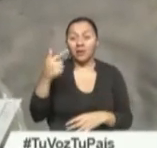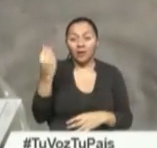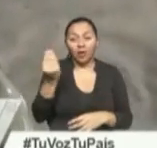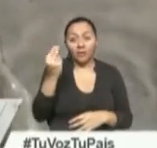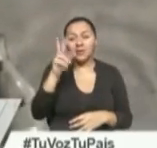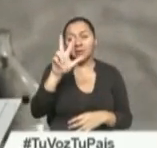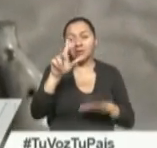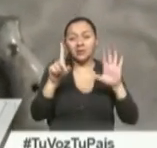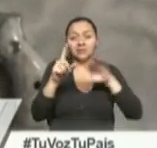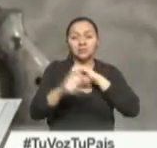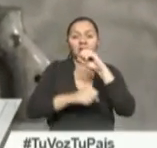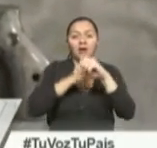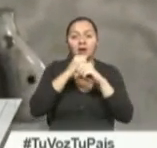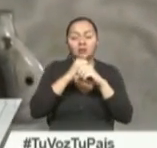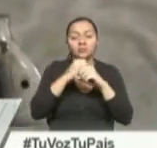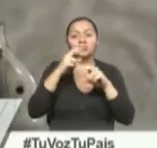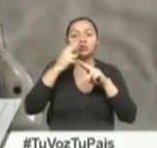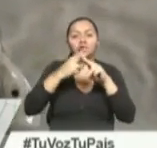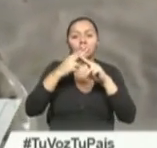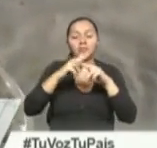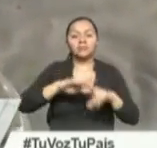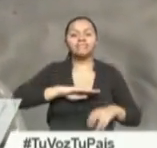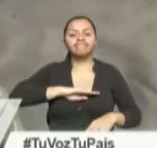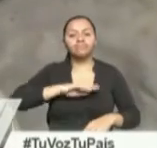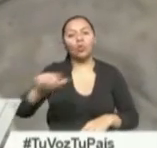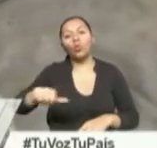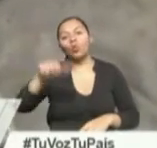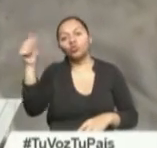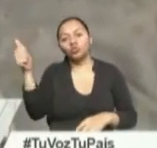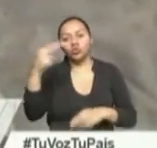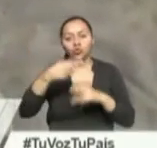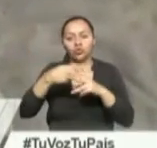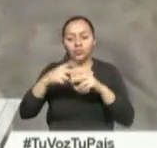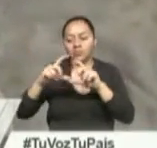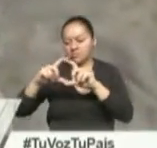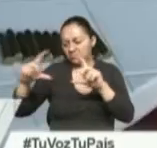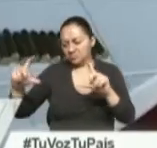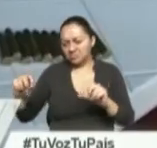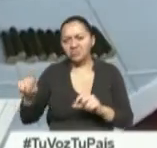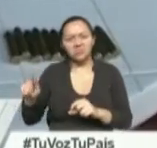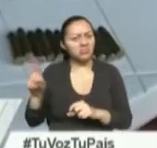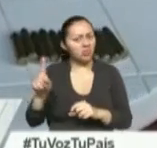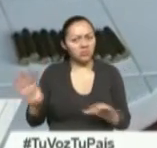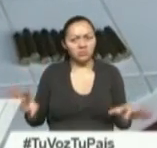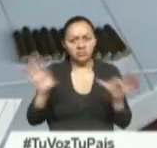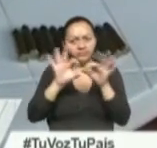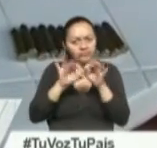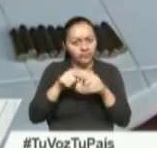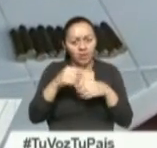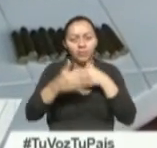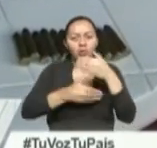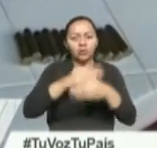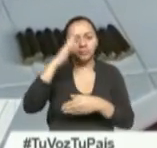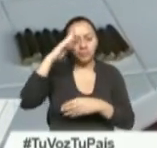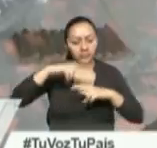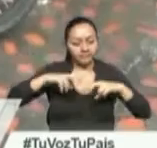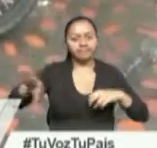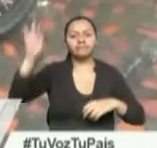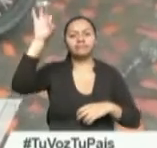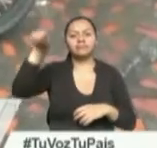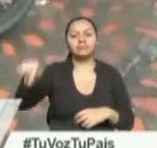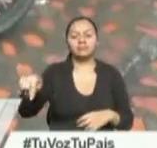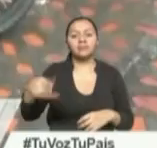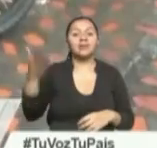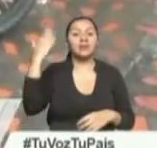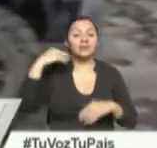había adoptado la identidad falsa de Jerzy Andrei Collazos Lavao, según un documento requisado en el procedimiento policial. Desde septiembre